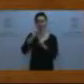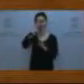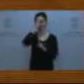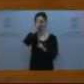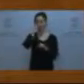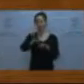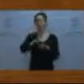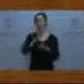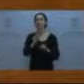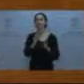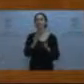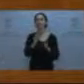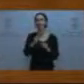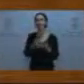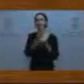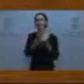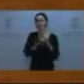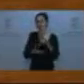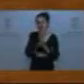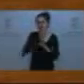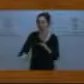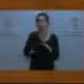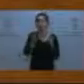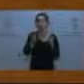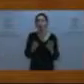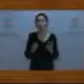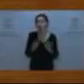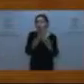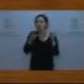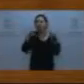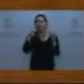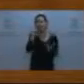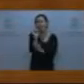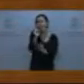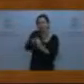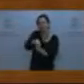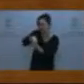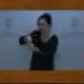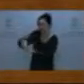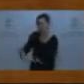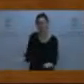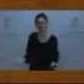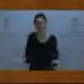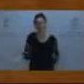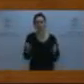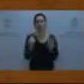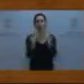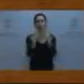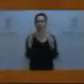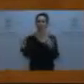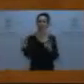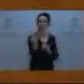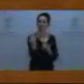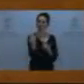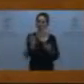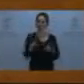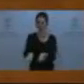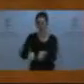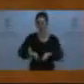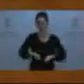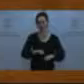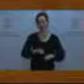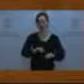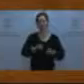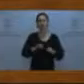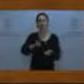del menor es el de destitucionalizar a los menores. Para ello se debe actuar con mayor agilidad, tanto en los acogimientos